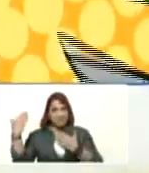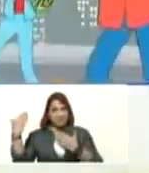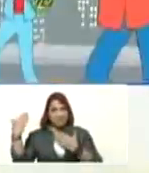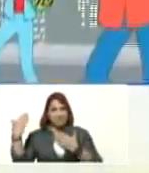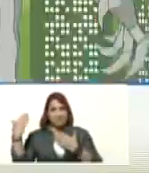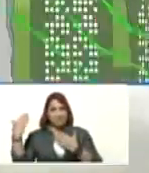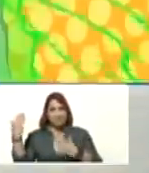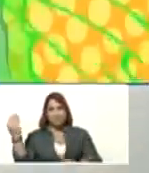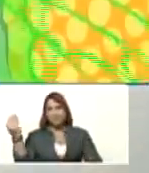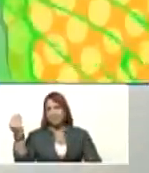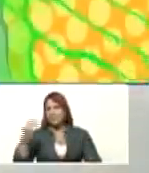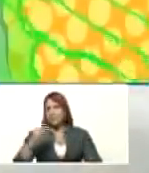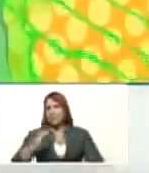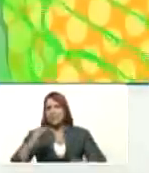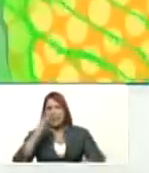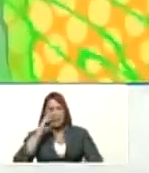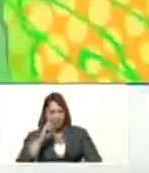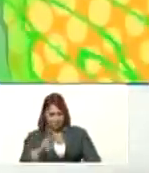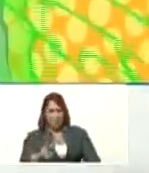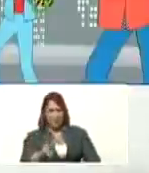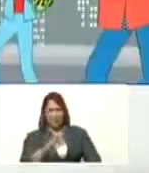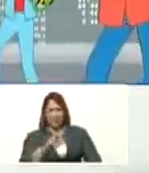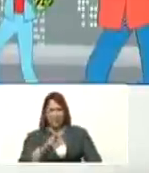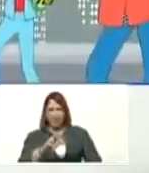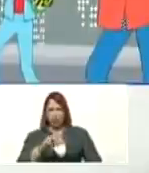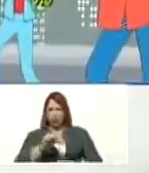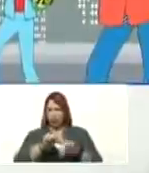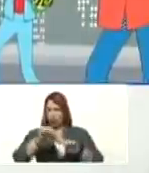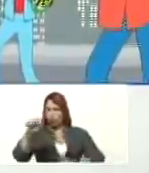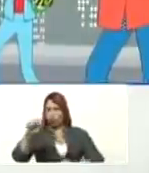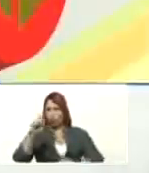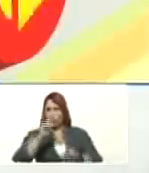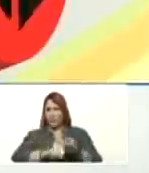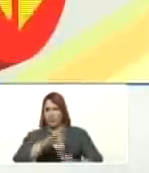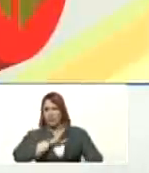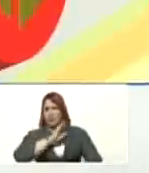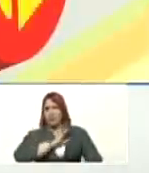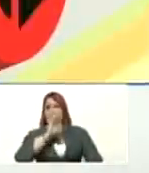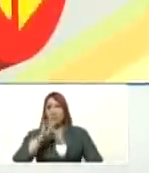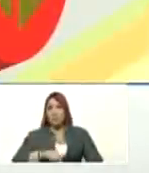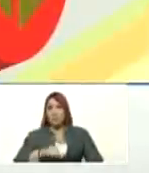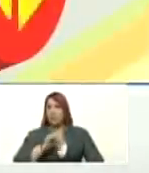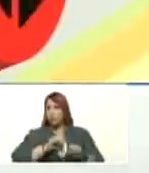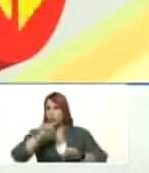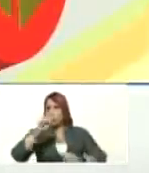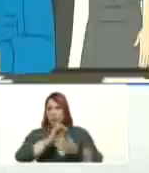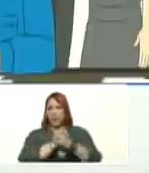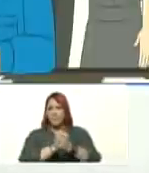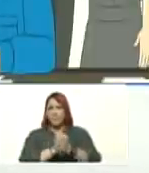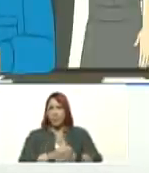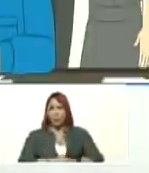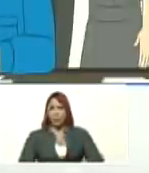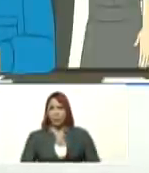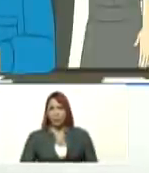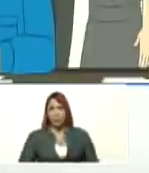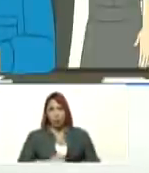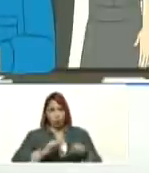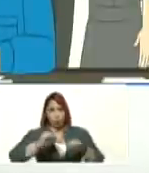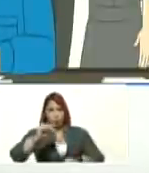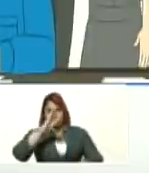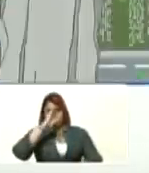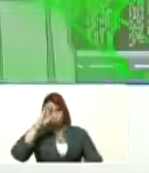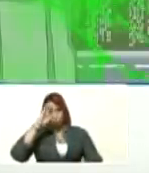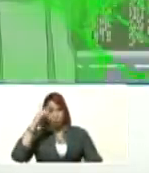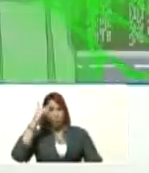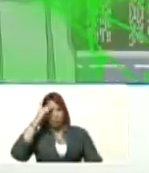Más nada, ¿viste a Super Silita? Y aparecen los super amigos: Super Diosdado, Super